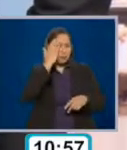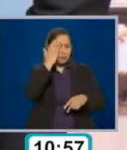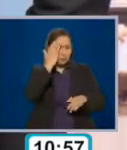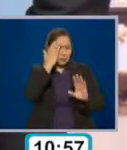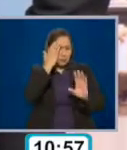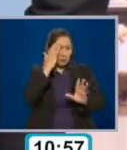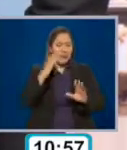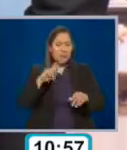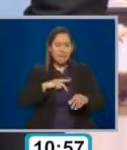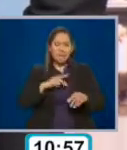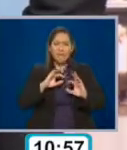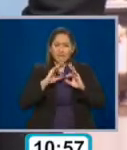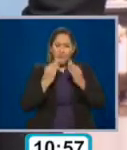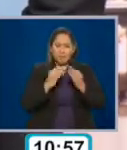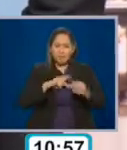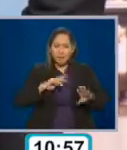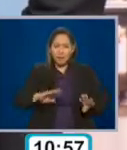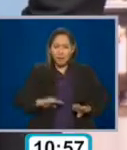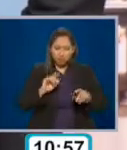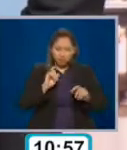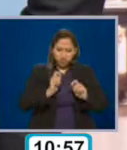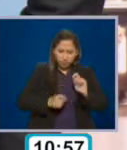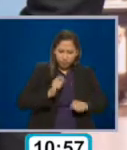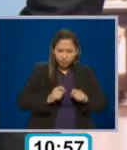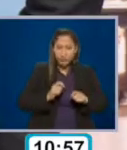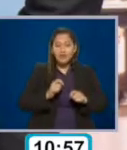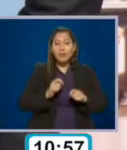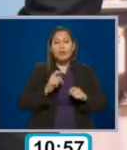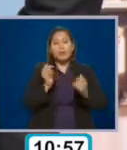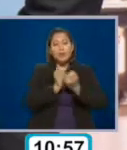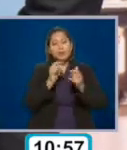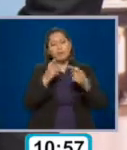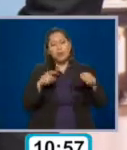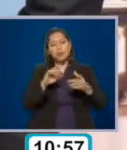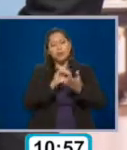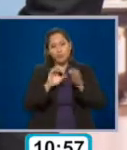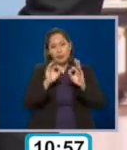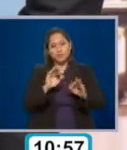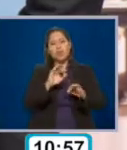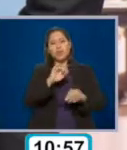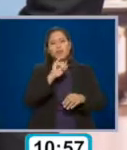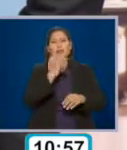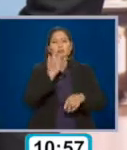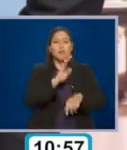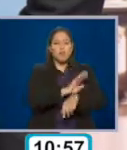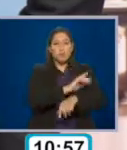bajo nuestro estilo, pero también tenemos música original de iguanas. Ok. Joe es